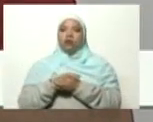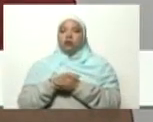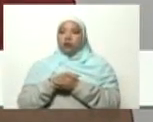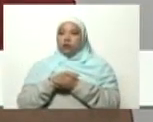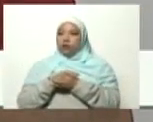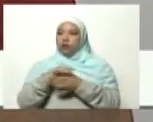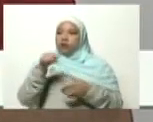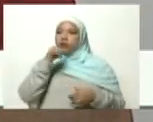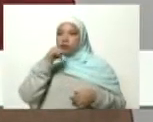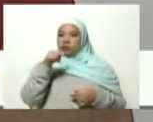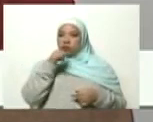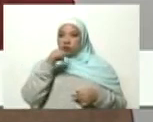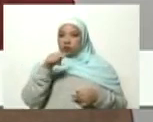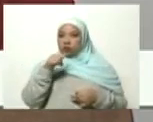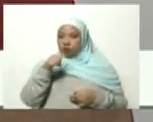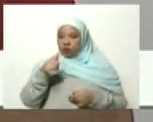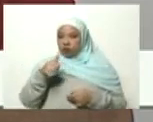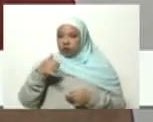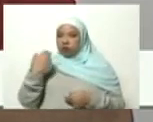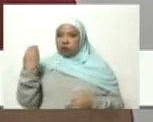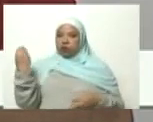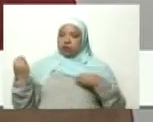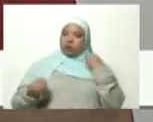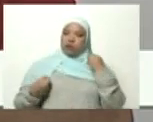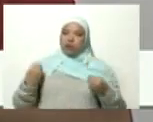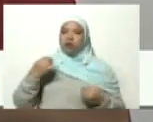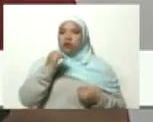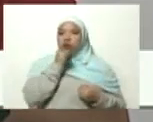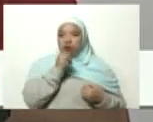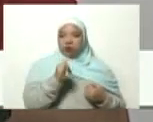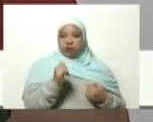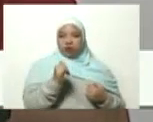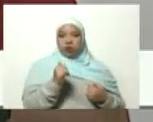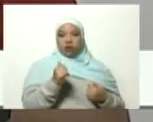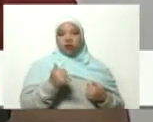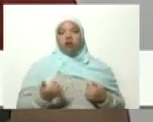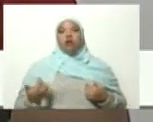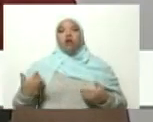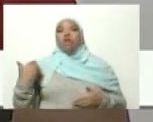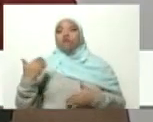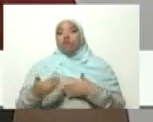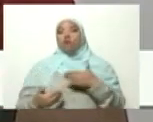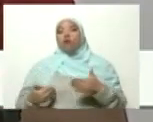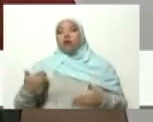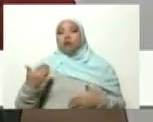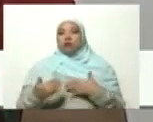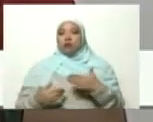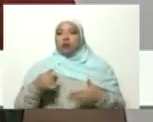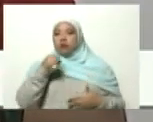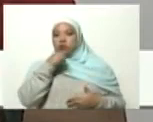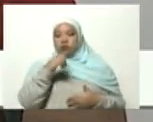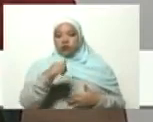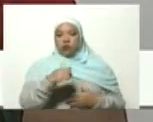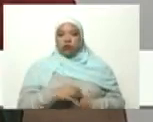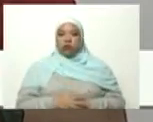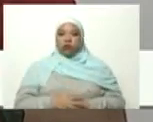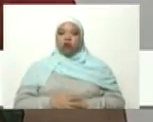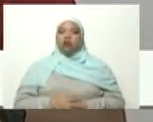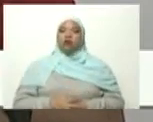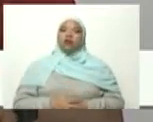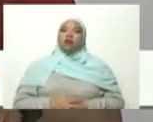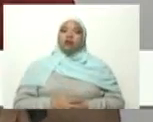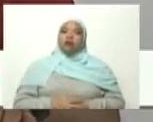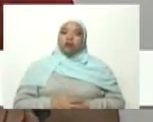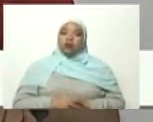Bienvenidos y bienvenidas, he estado muy activo nuestro querido compañero Adán, con ellos los contactos, y la